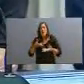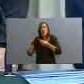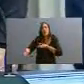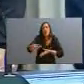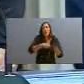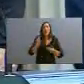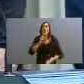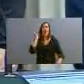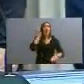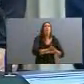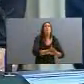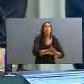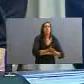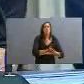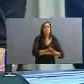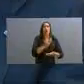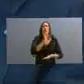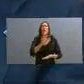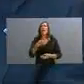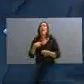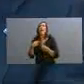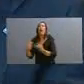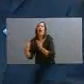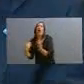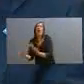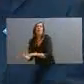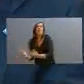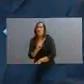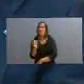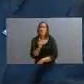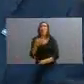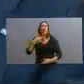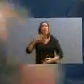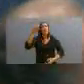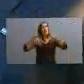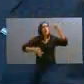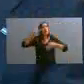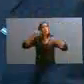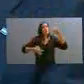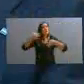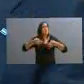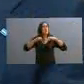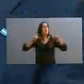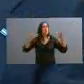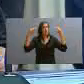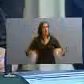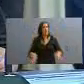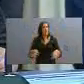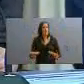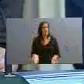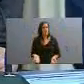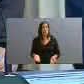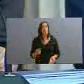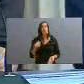mano dura, hay que terminar con esa dicotomía, simplemente tiene que haber justicia. Yo tengo acá una estadística que me dio el secretario